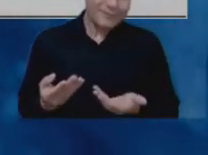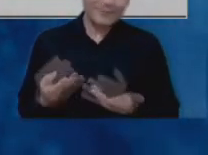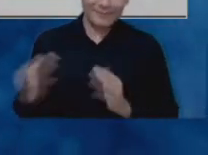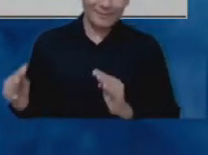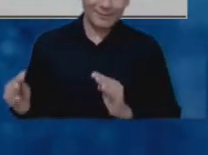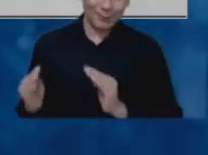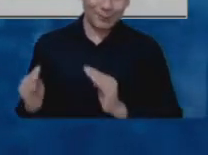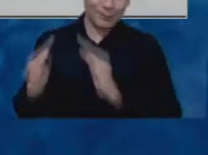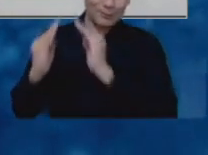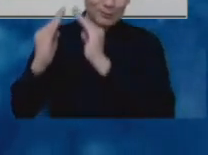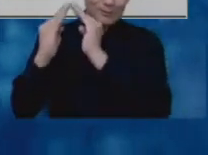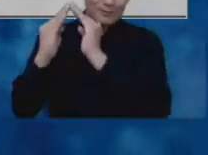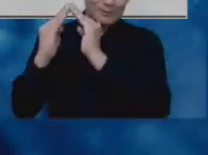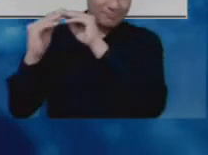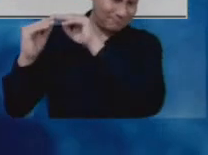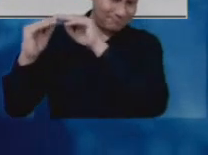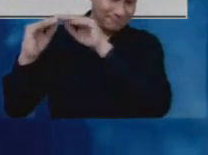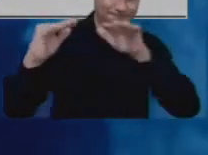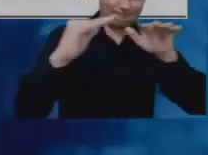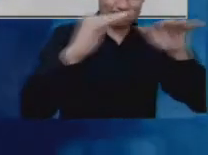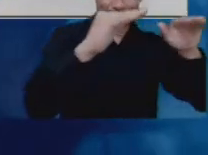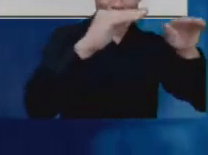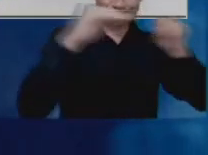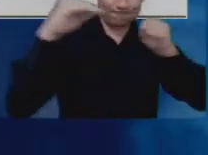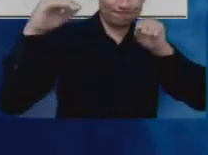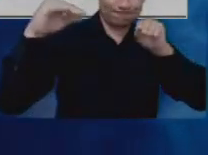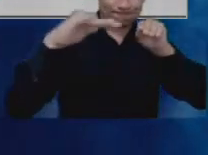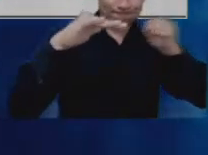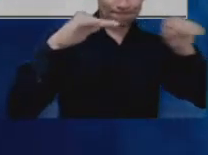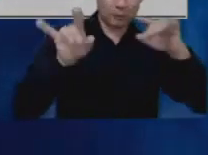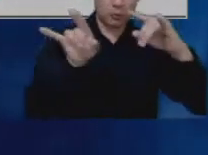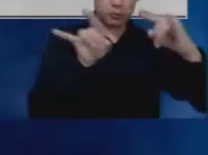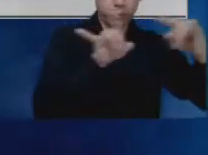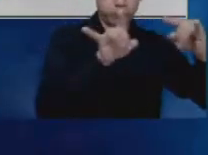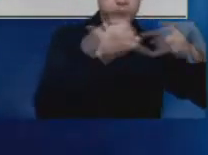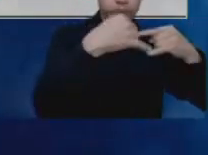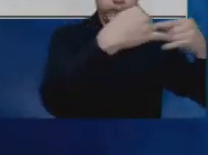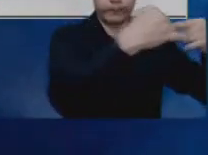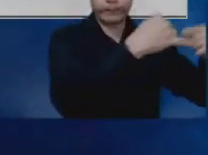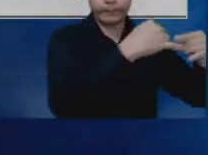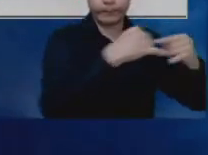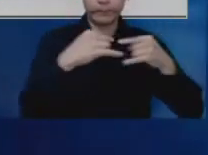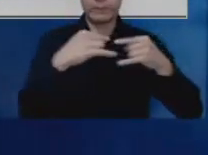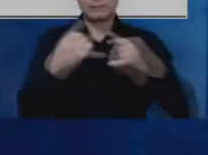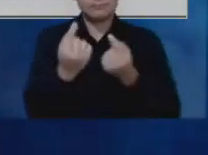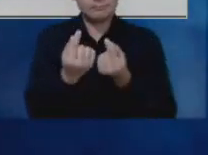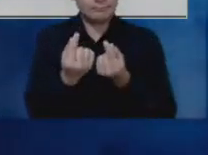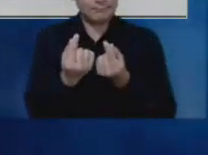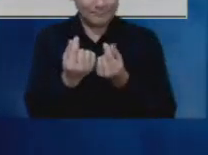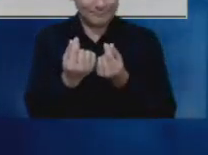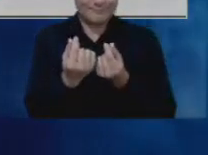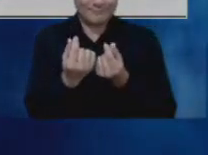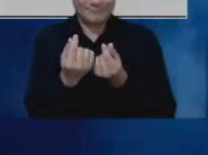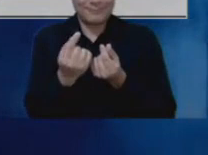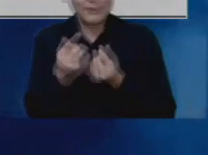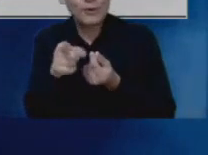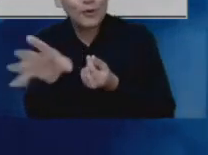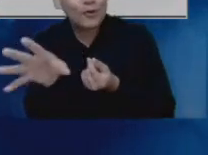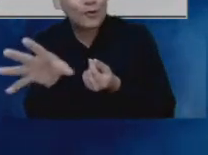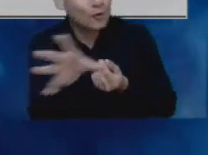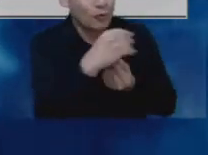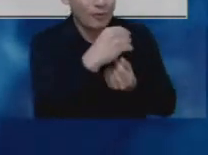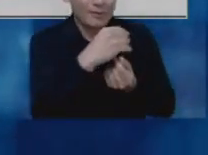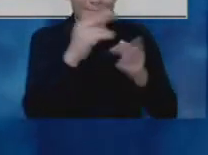creemos que es importante hacer que todos los usuarios estén conscientes y hagan un uso profesional